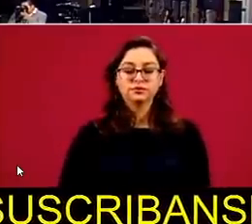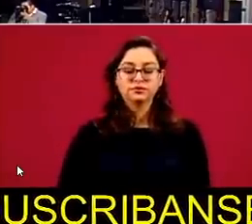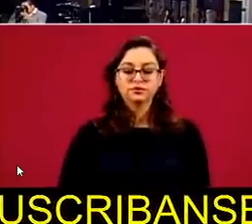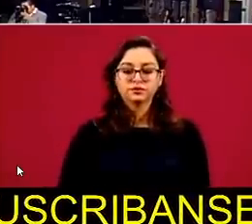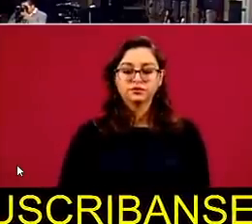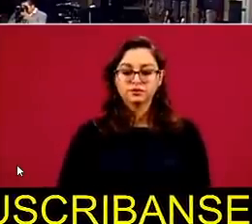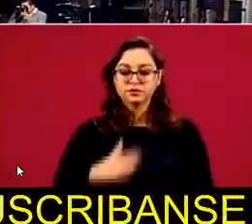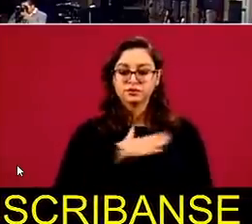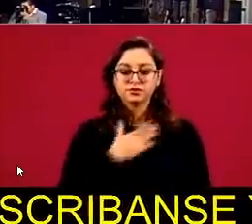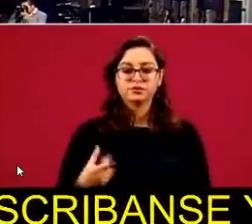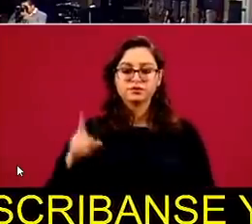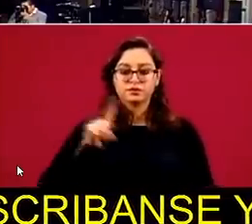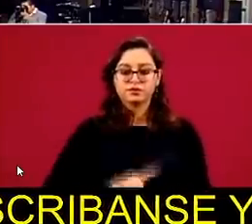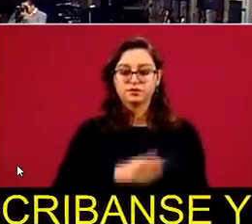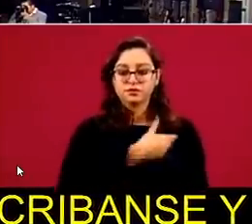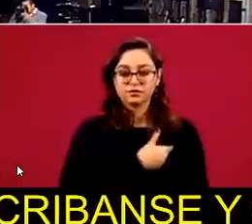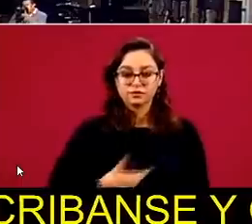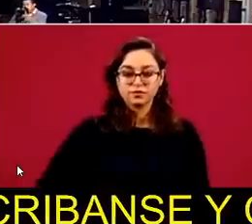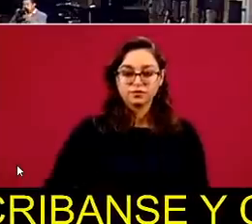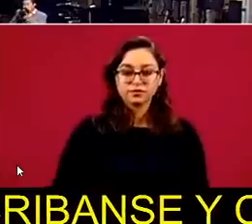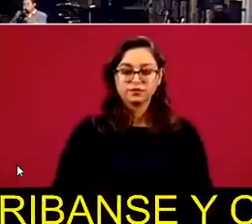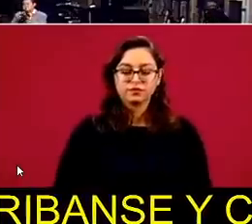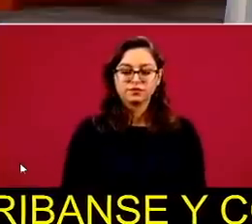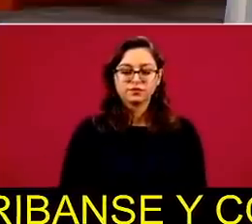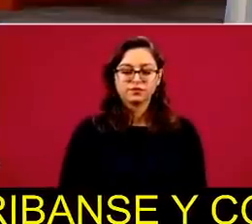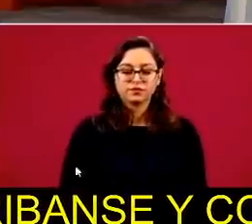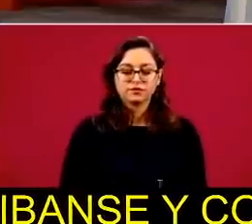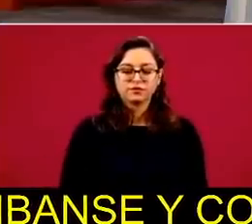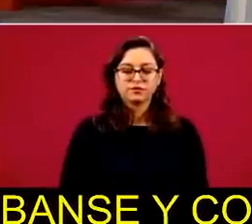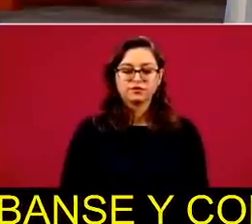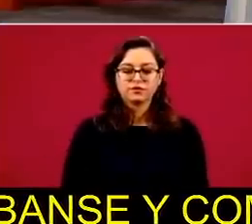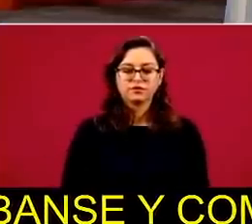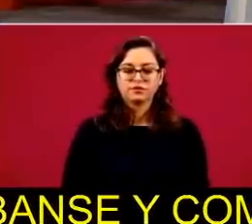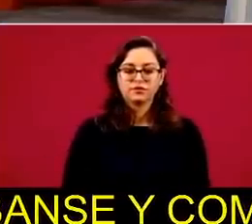muy buenos días señor presidente me permito